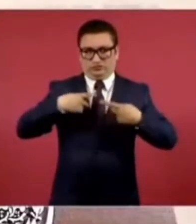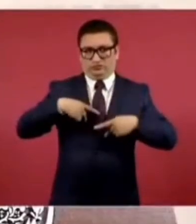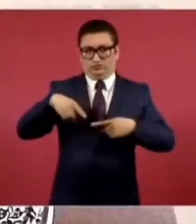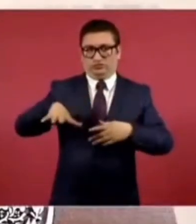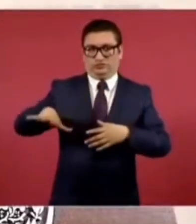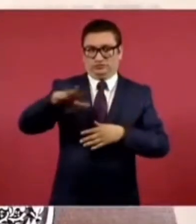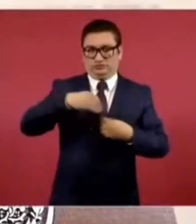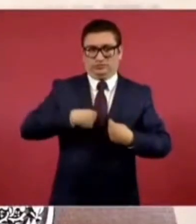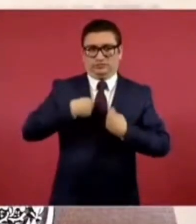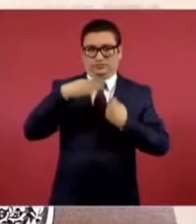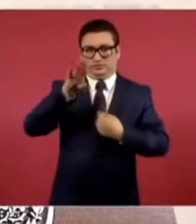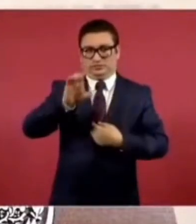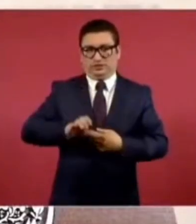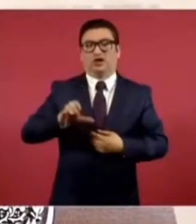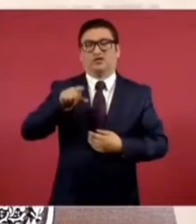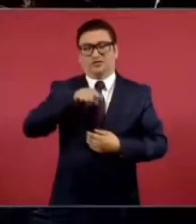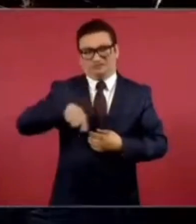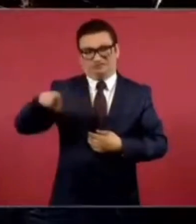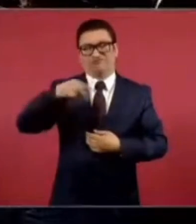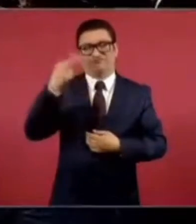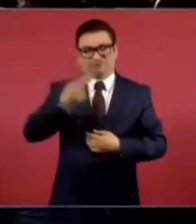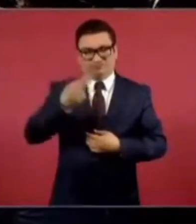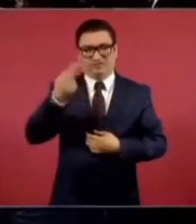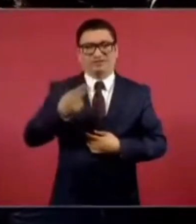California un pueblo